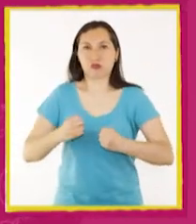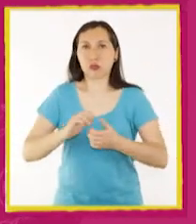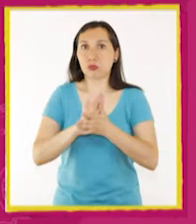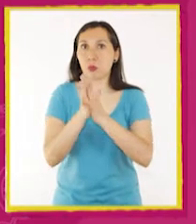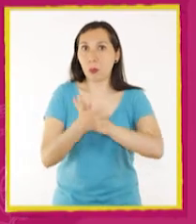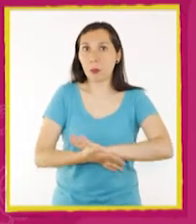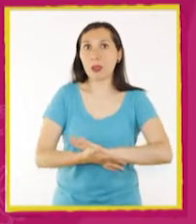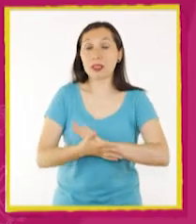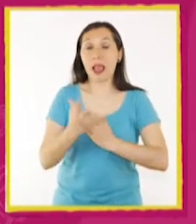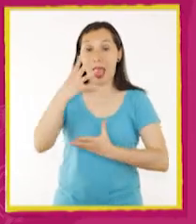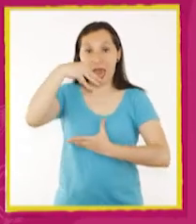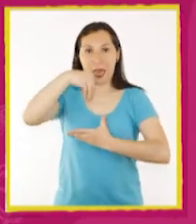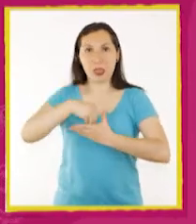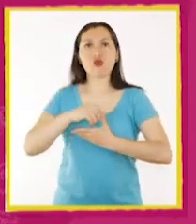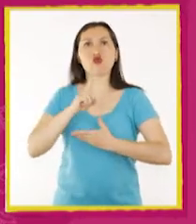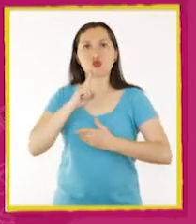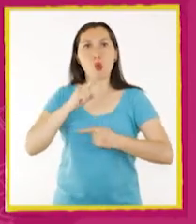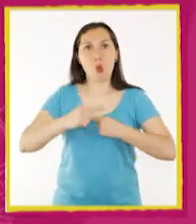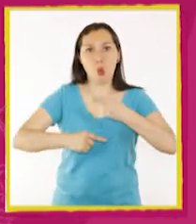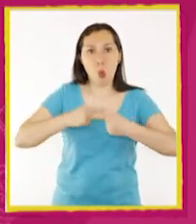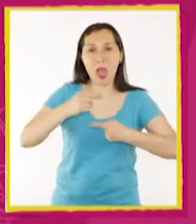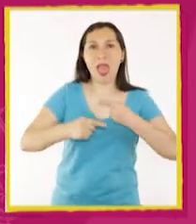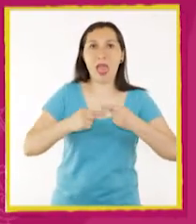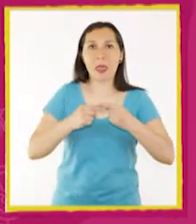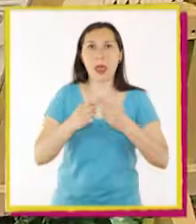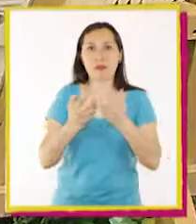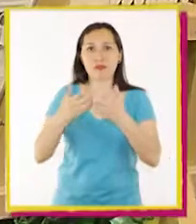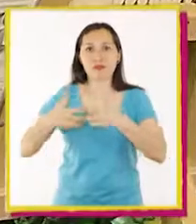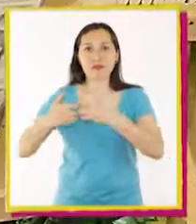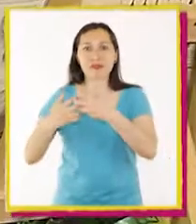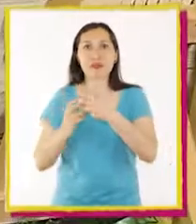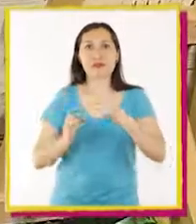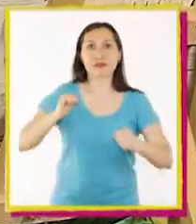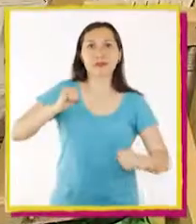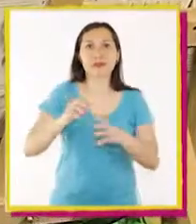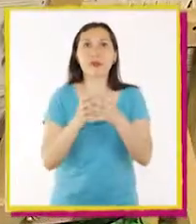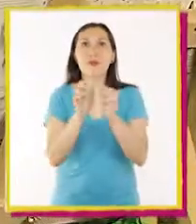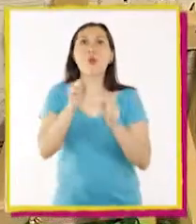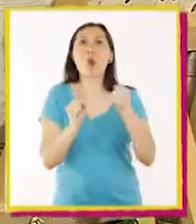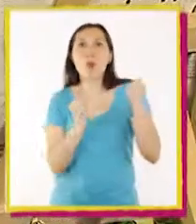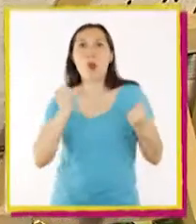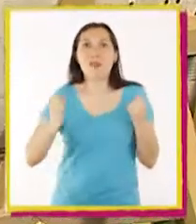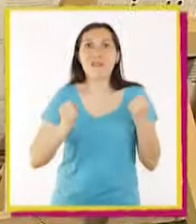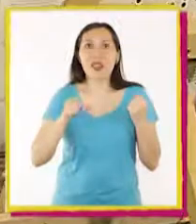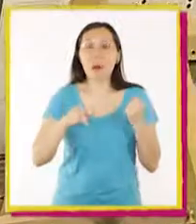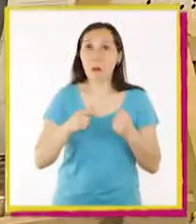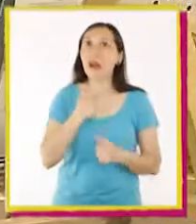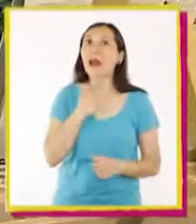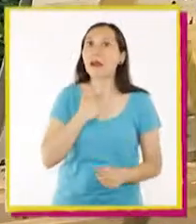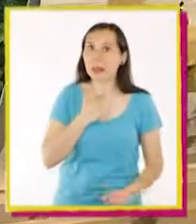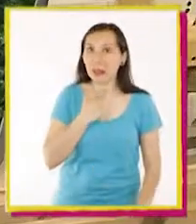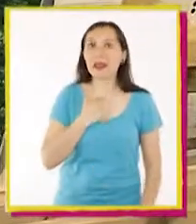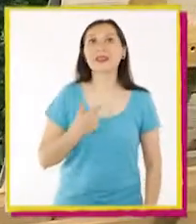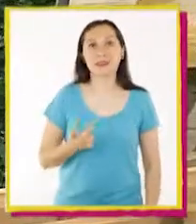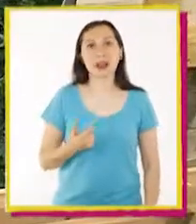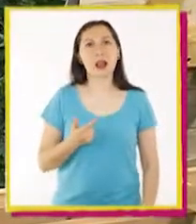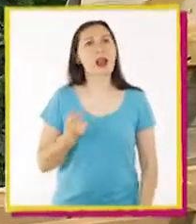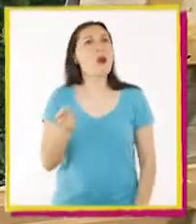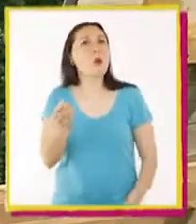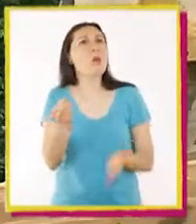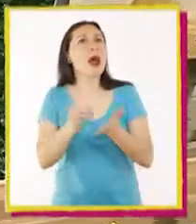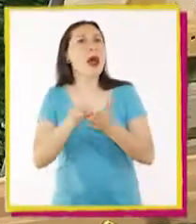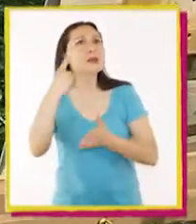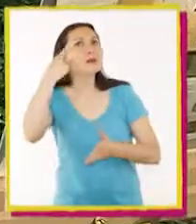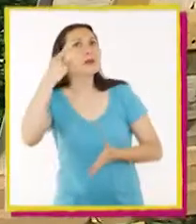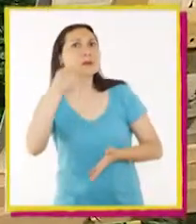todo. Y adentro tenía ruedas y piezas que lo hacían moverse. ¡Qué interesante! ¿Qué